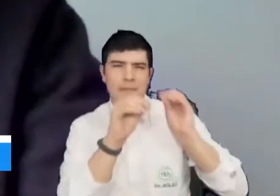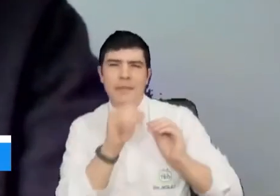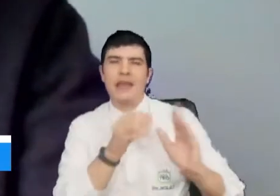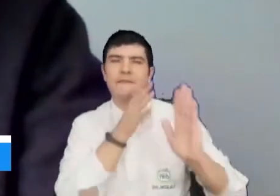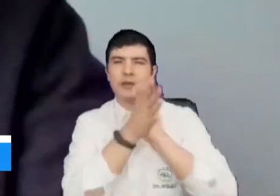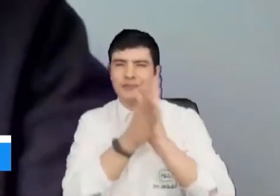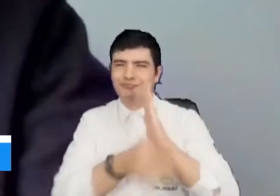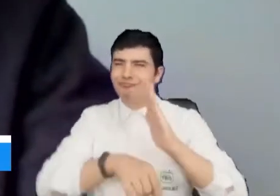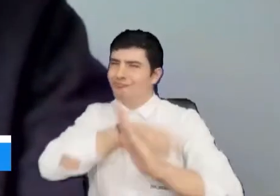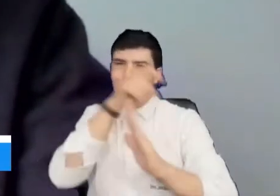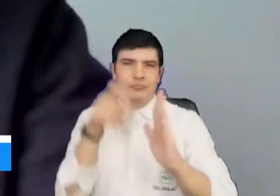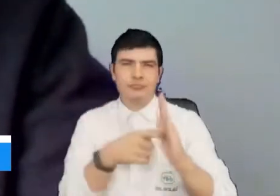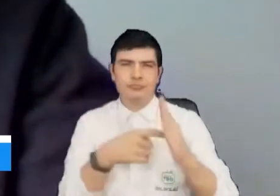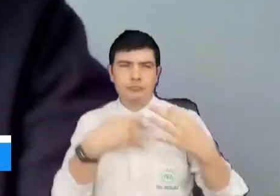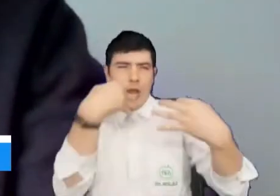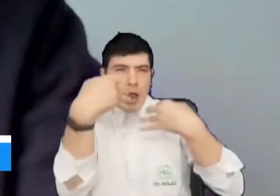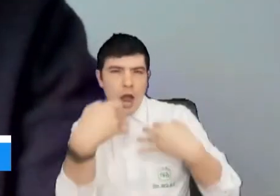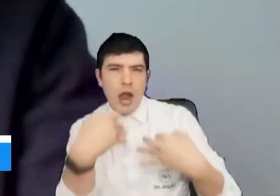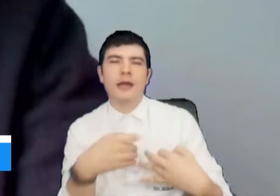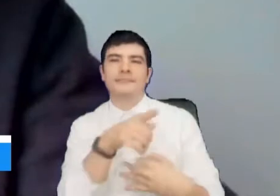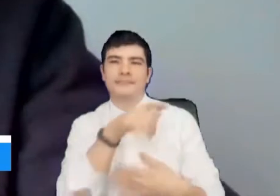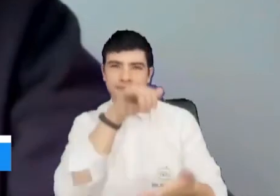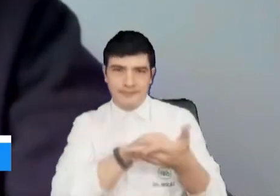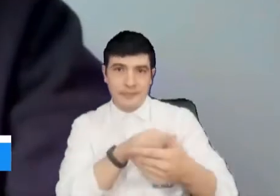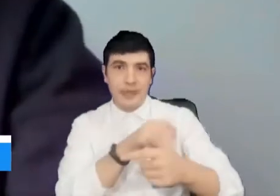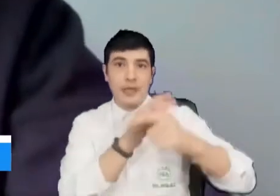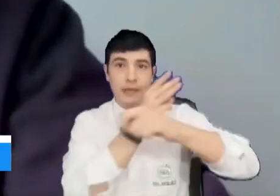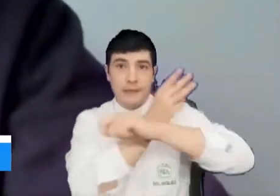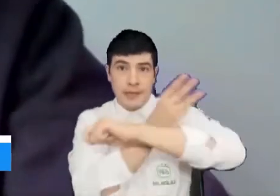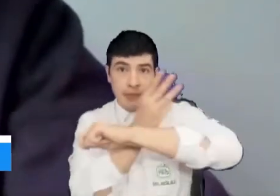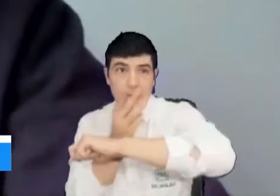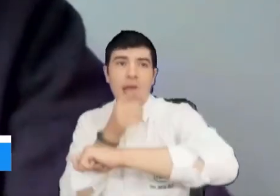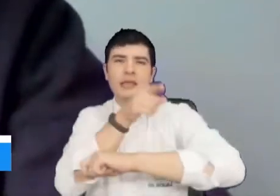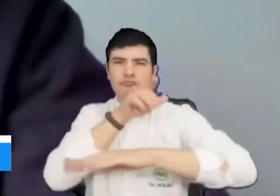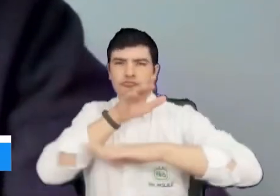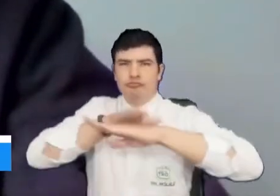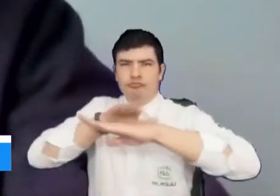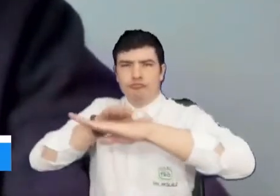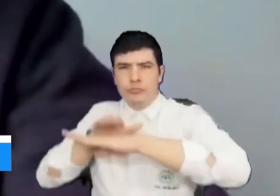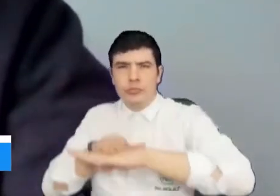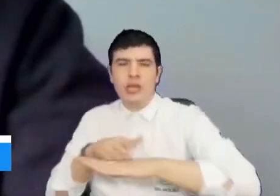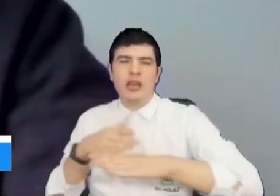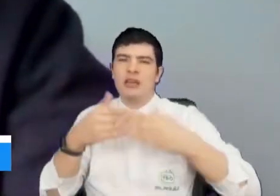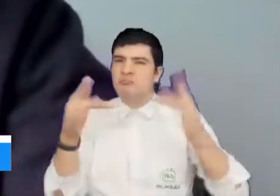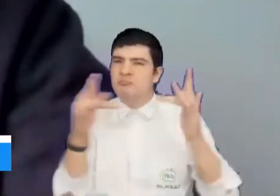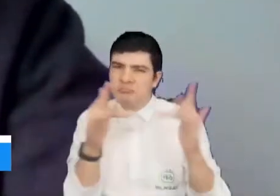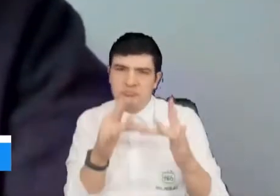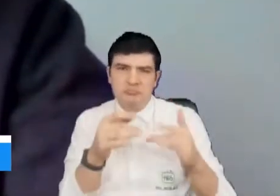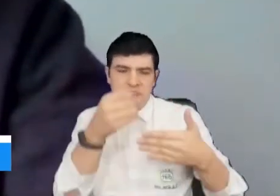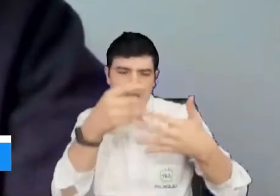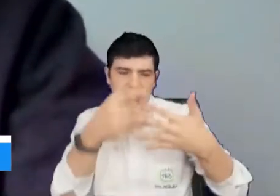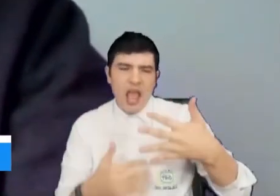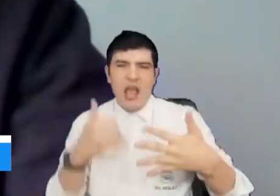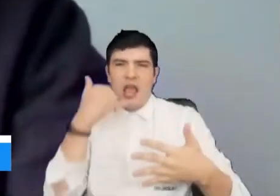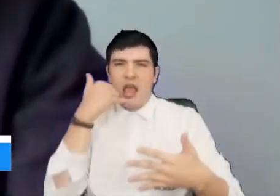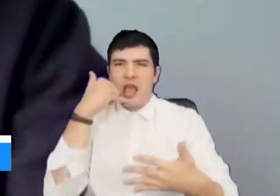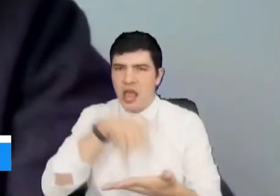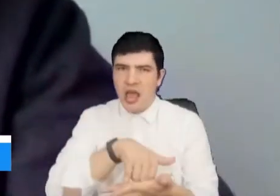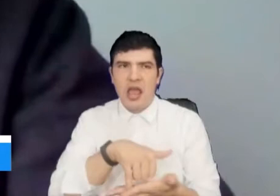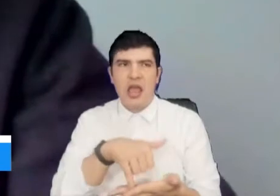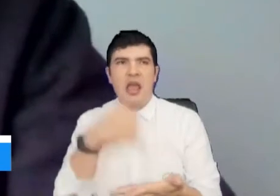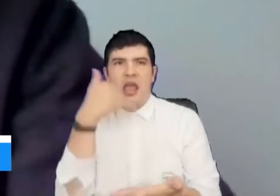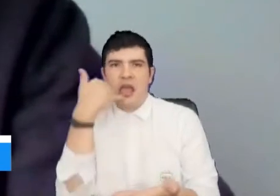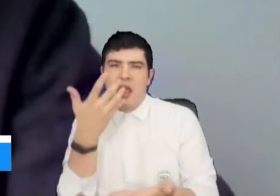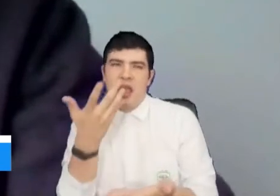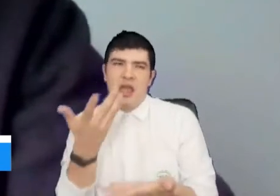devolucióniva.dnp.gov.co, y en esa misma página damos información sobre los números de contacto, el teléfono conmutador. El teléfono de